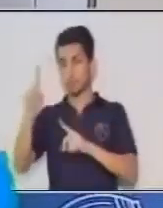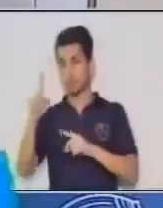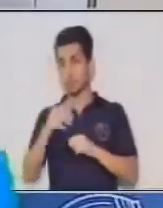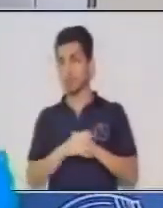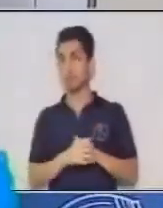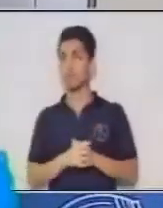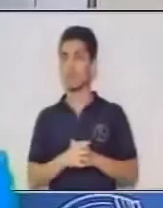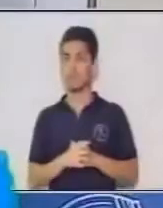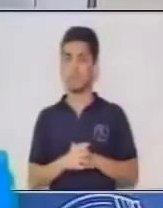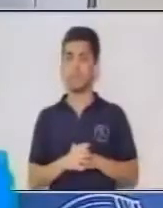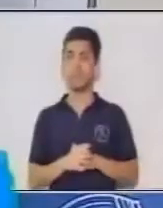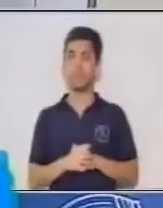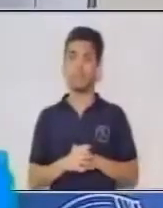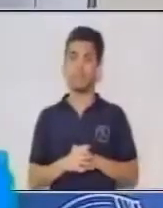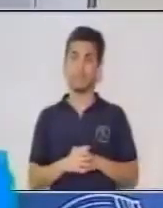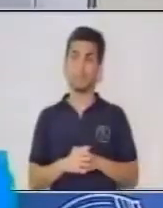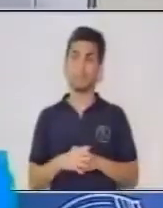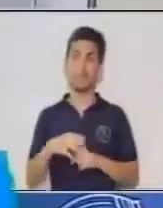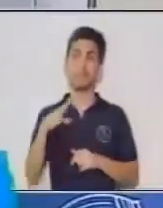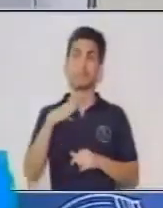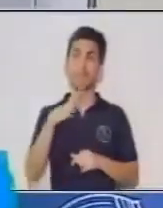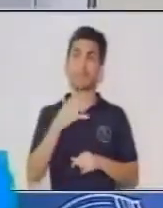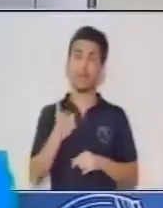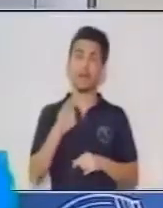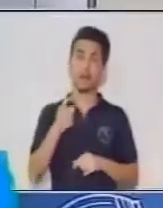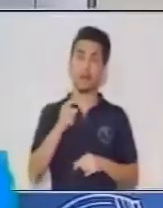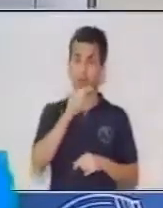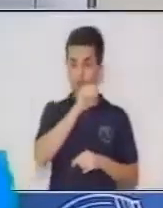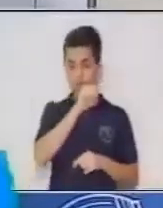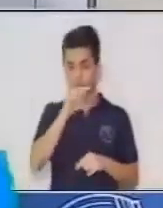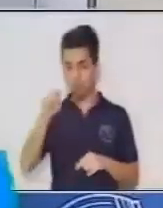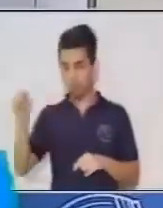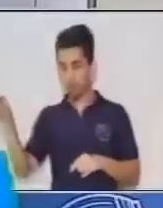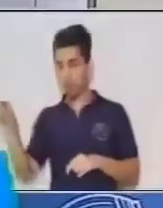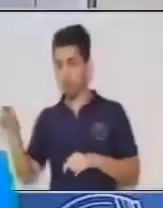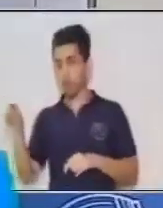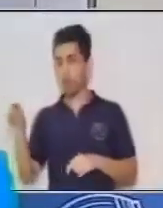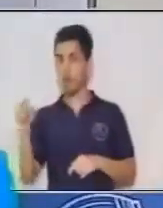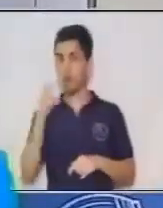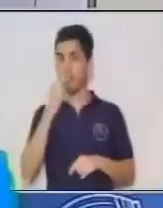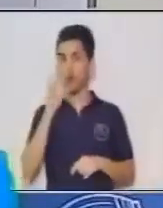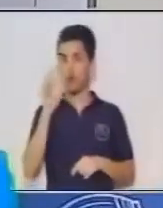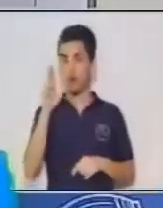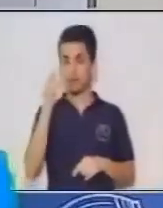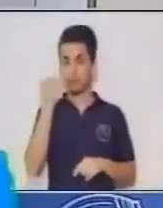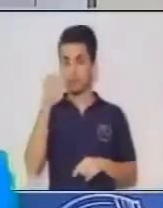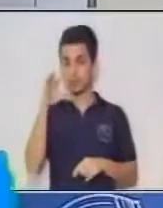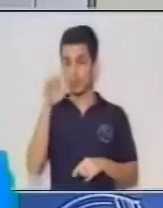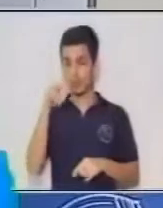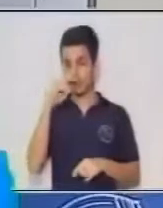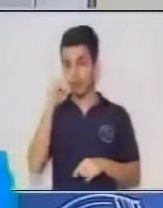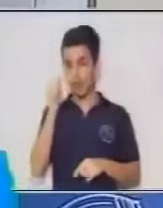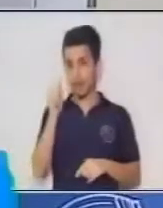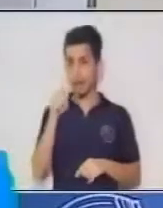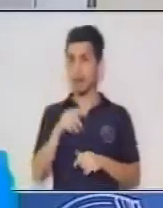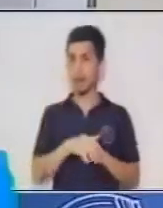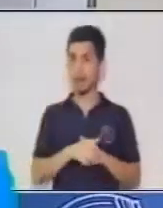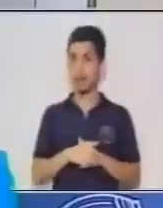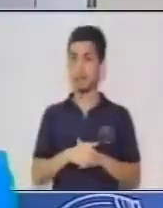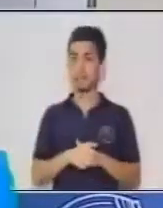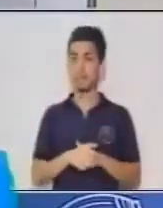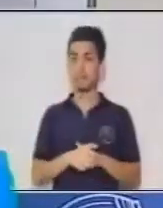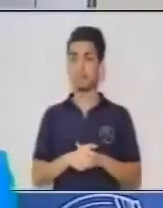Recordemos, vamos a encontrar entonces una asíntota horizontal. ¿Cuál es la asíntota horizontal